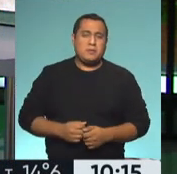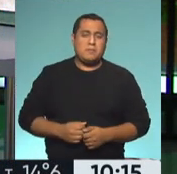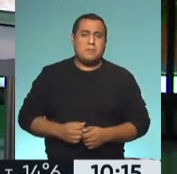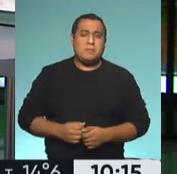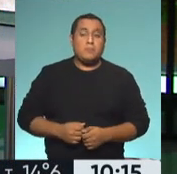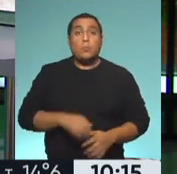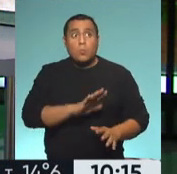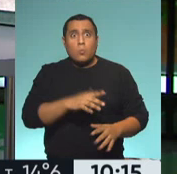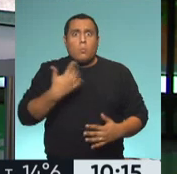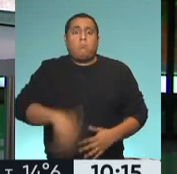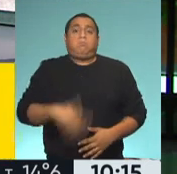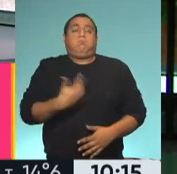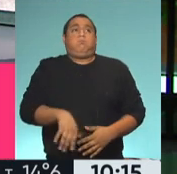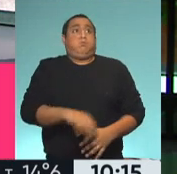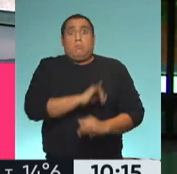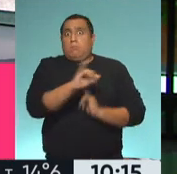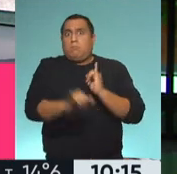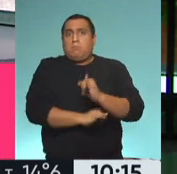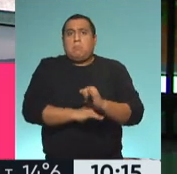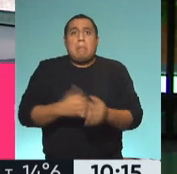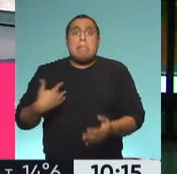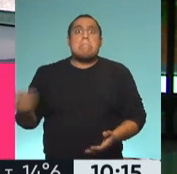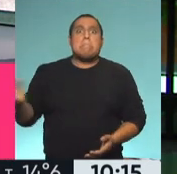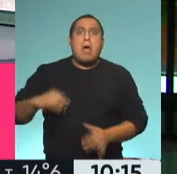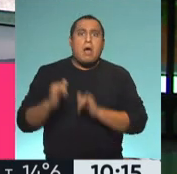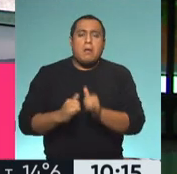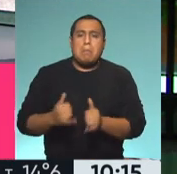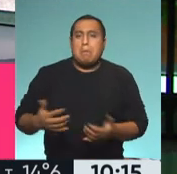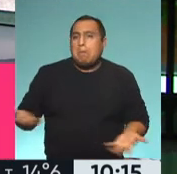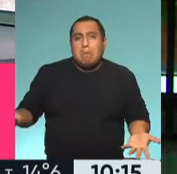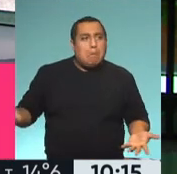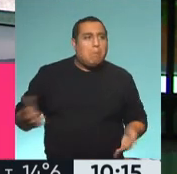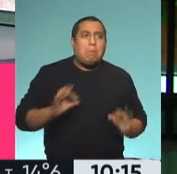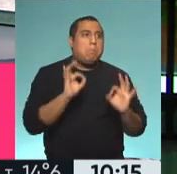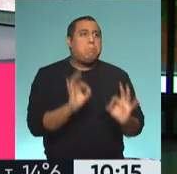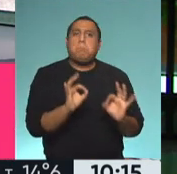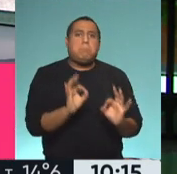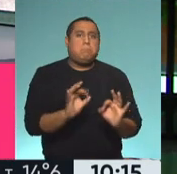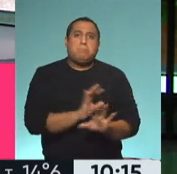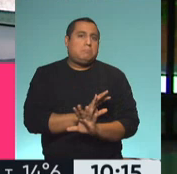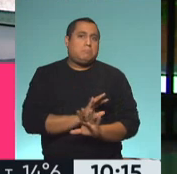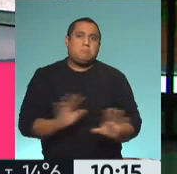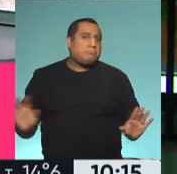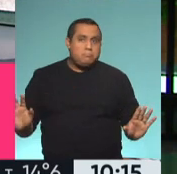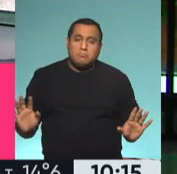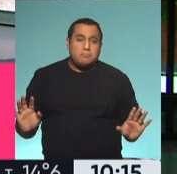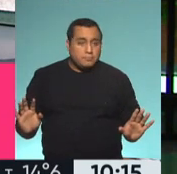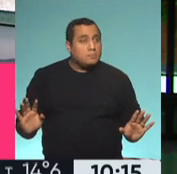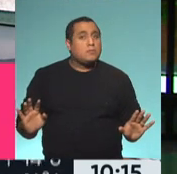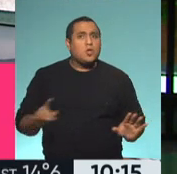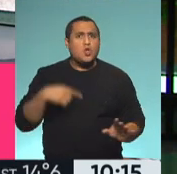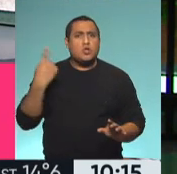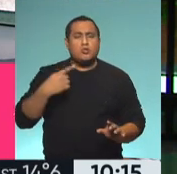Dios mío, sin palabras, ¿no? Tendría que estar siempre a nuestro